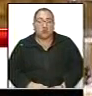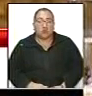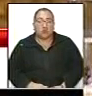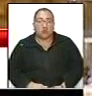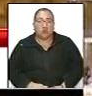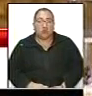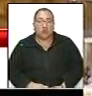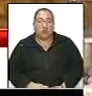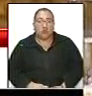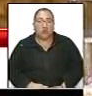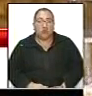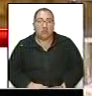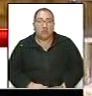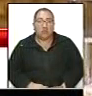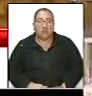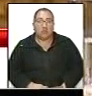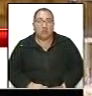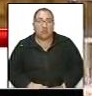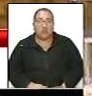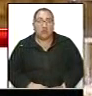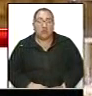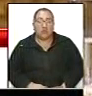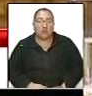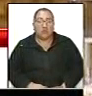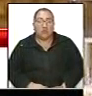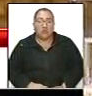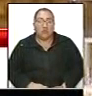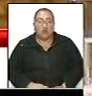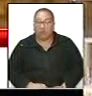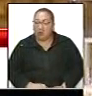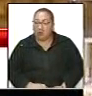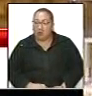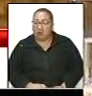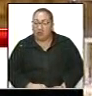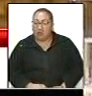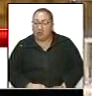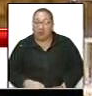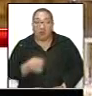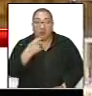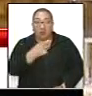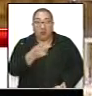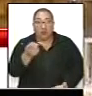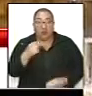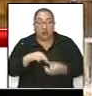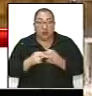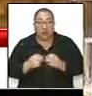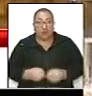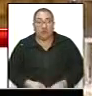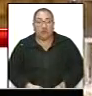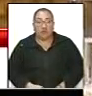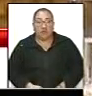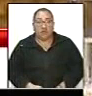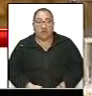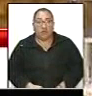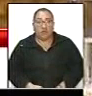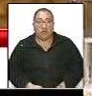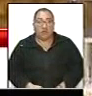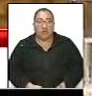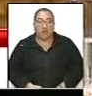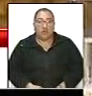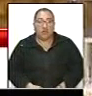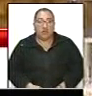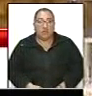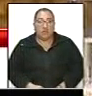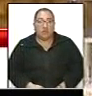maestría son la barrita naranja. Miren ustedes ahora, luego del proceso de licenciamiento, tenemos